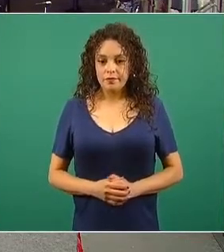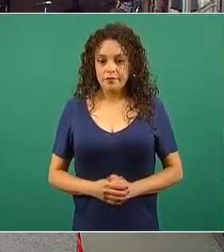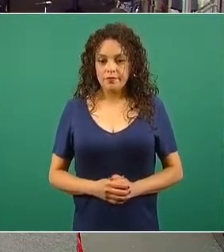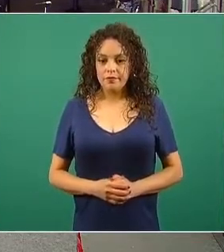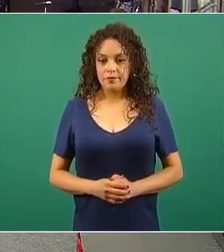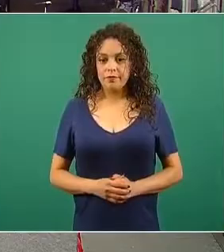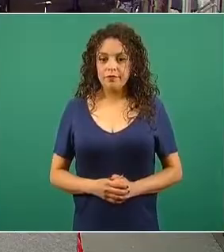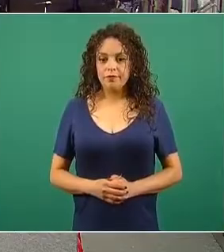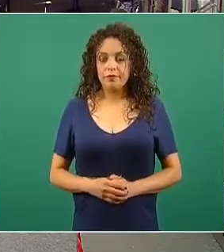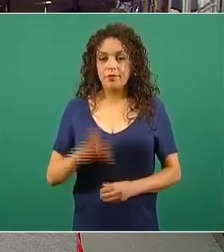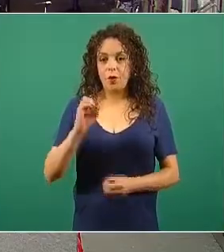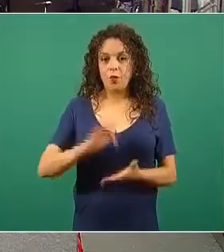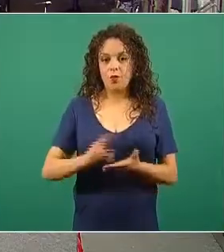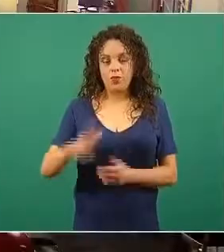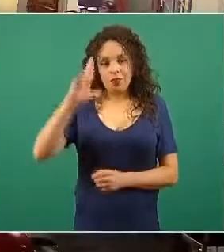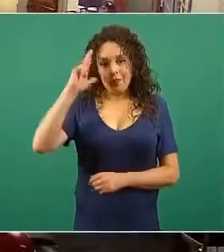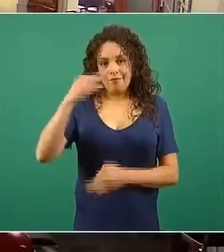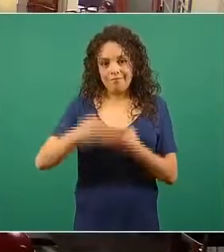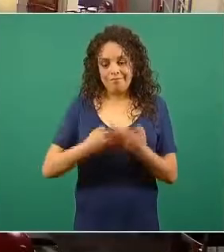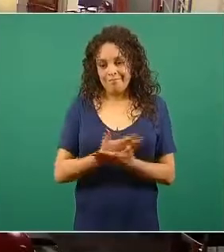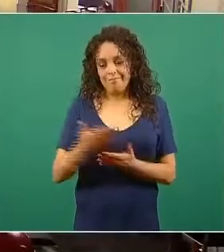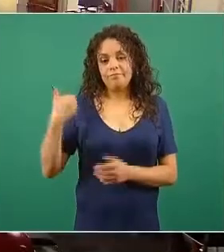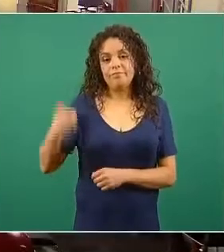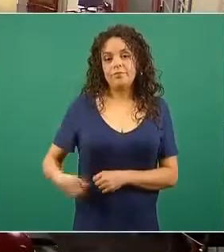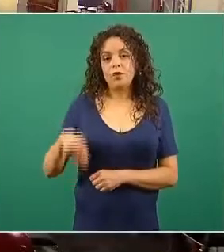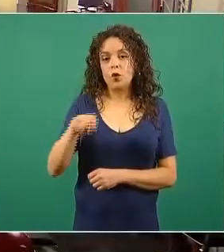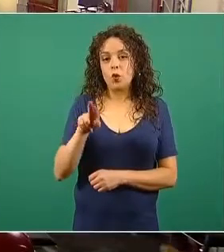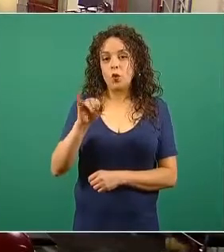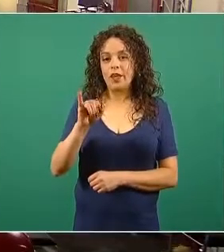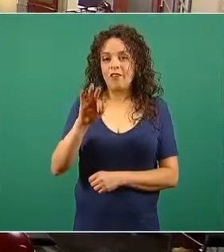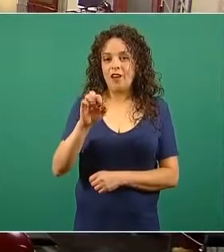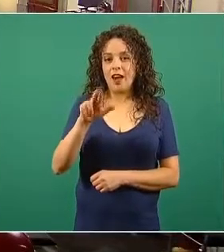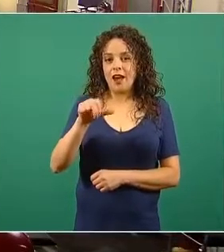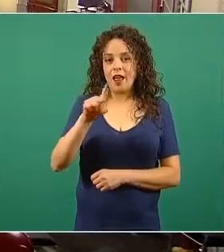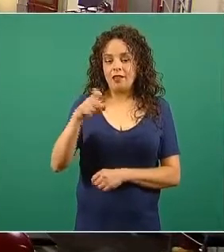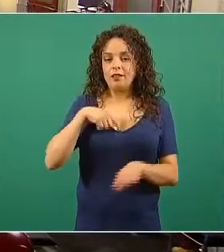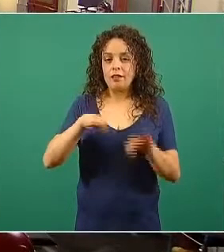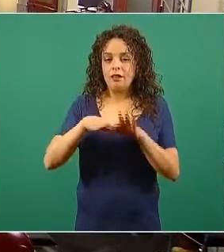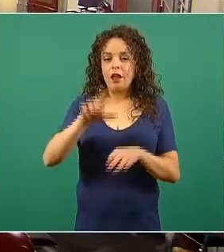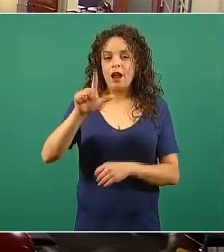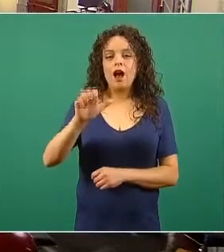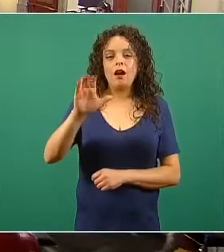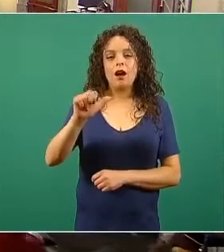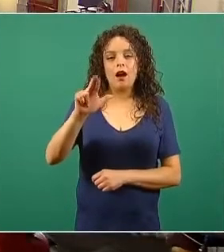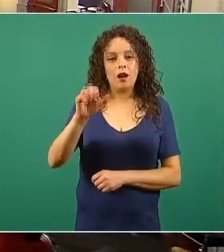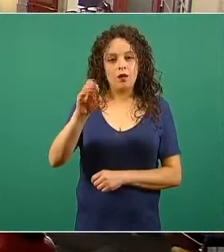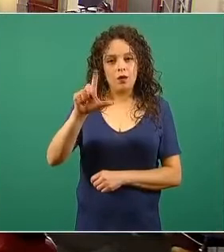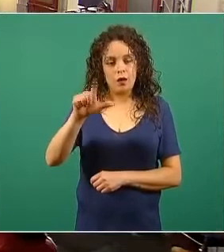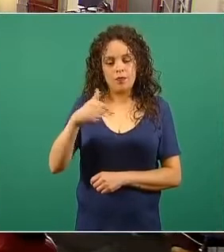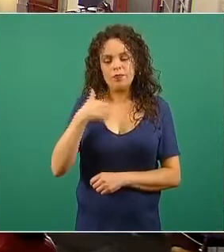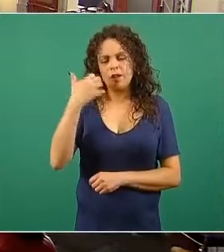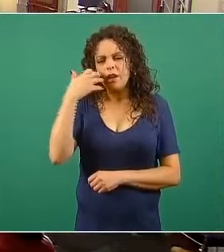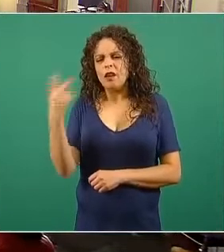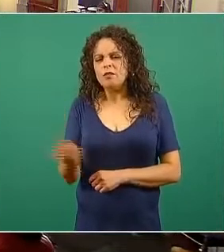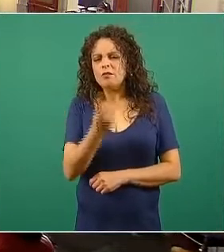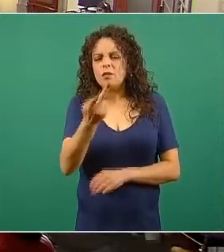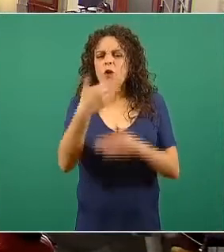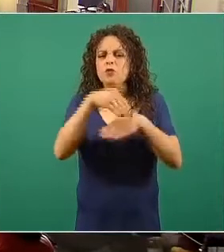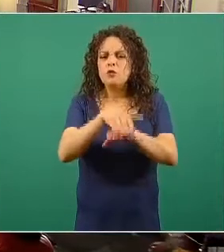Gracias. Hola a todos y a todas. Soy Nuri Fernández de la Caracola y la pregunta tiene que ver con el desarrollo de la